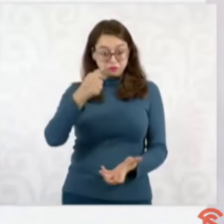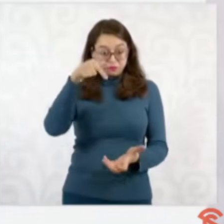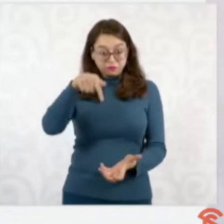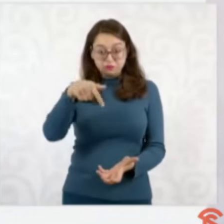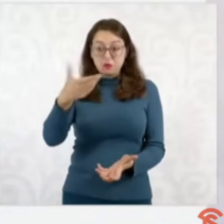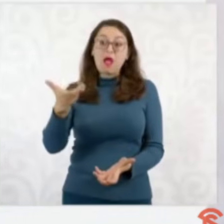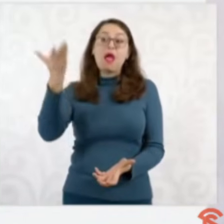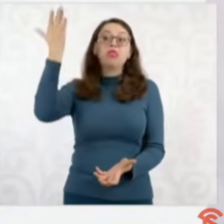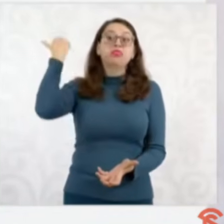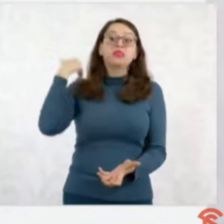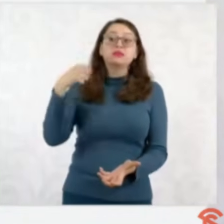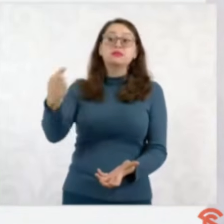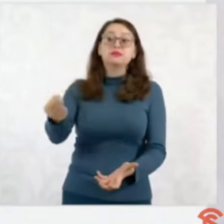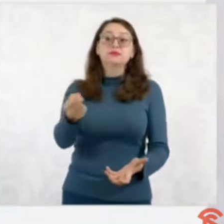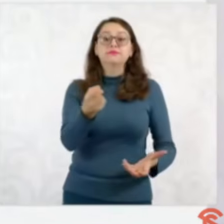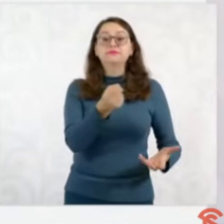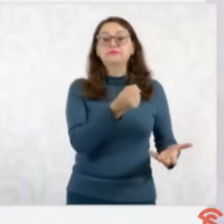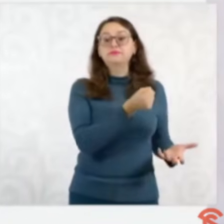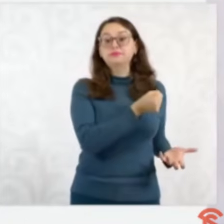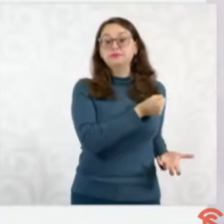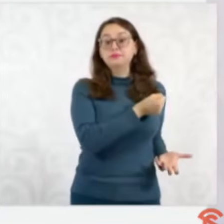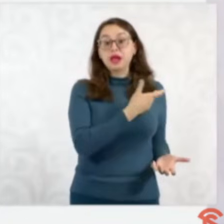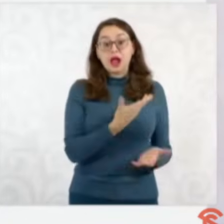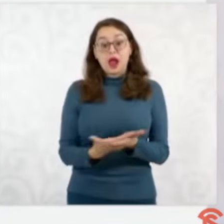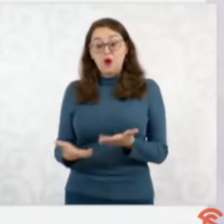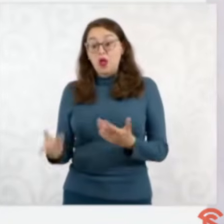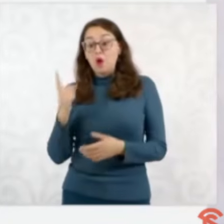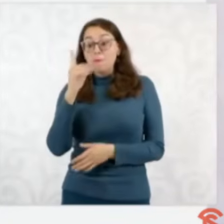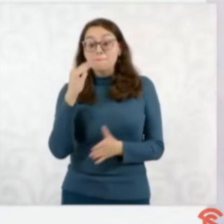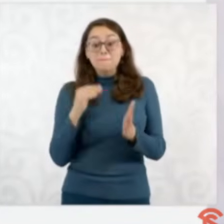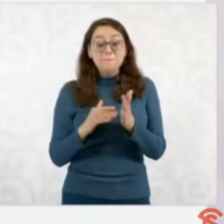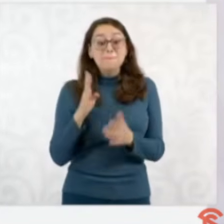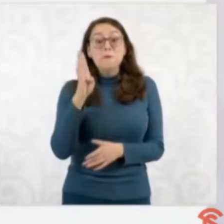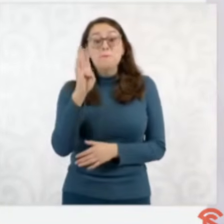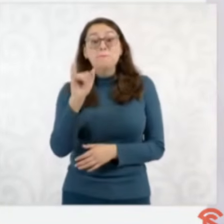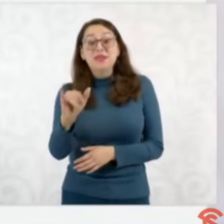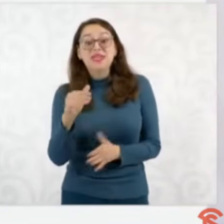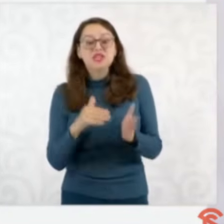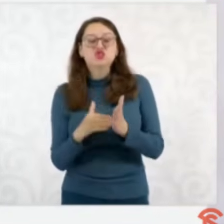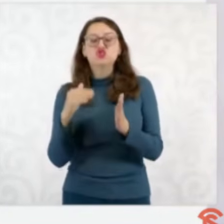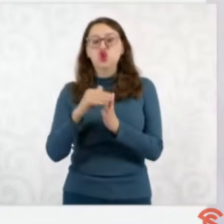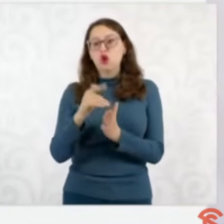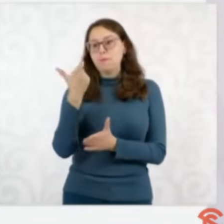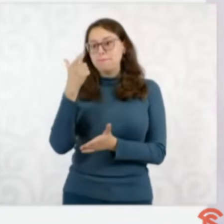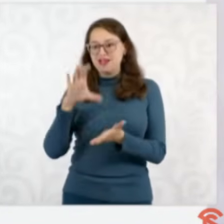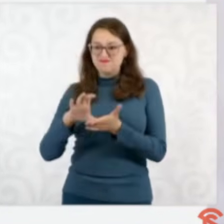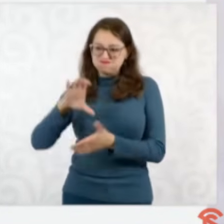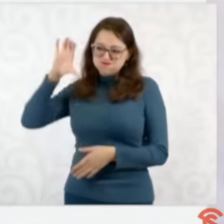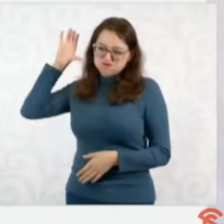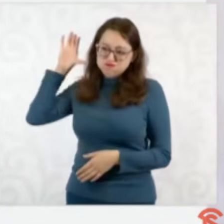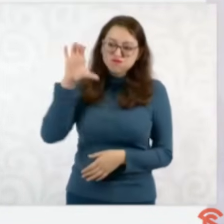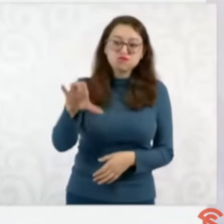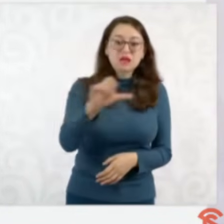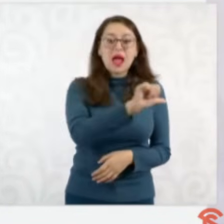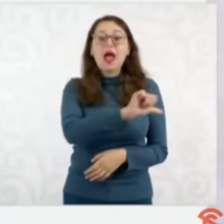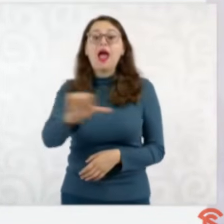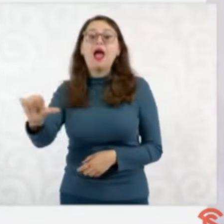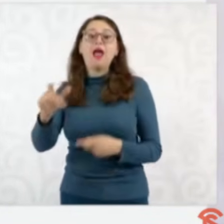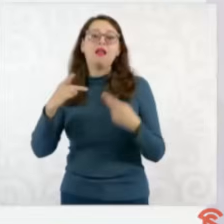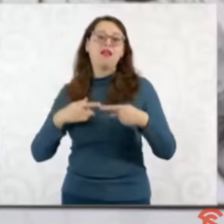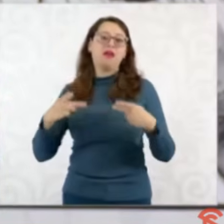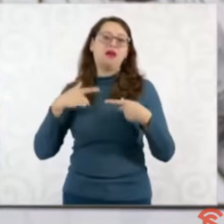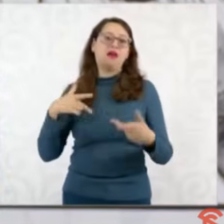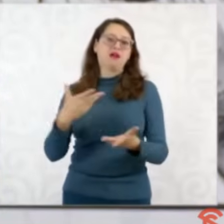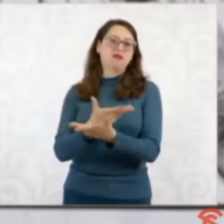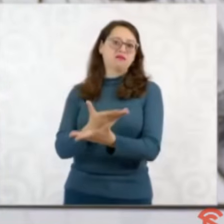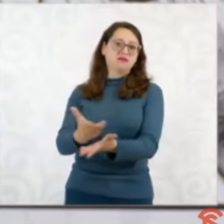antes. Hoy es 1 billón de pesos. ¿De dónde sale ese billón de pesos? Pues de